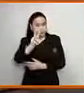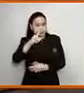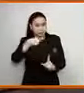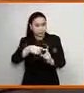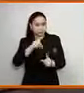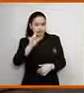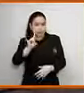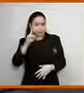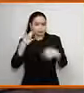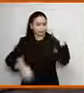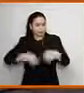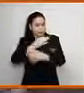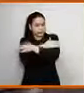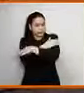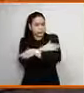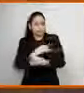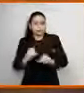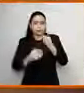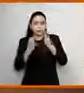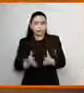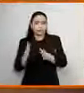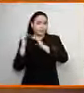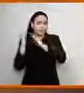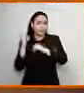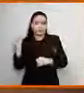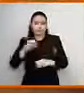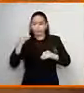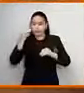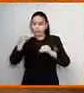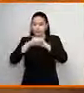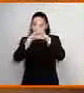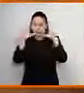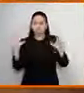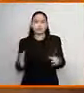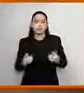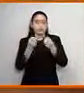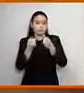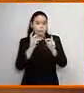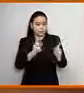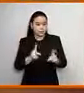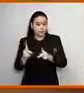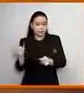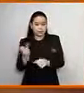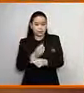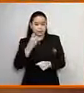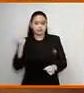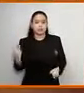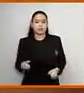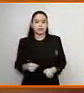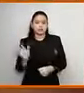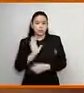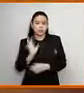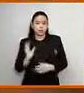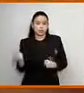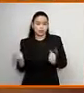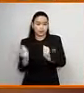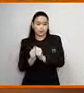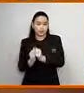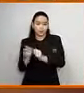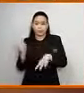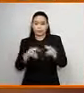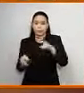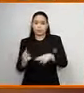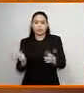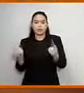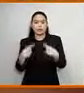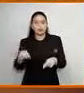Muchas felicidades. Jugadores, esperamos que esta linda mañana hayan sido muchos los afortunados ganadores. Me despido junto al auditor, quien estuvo